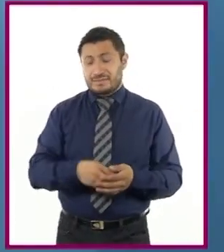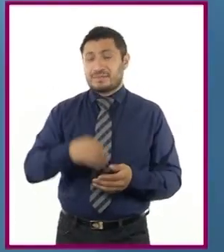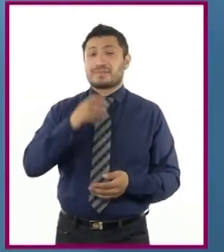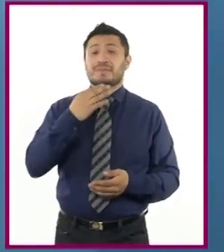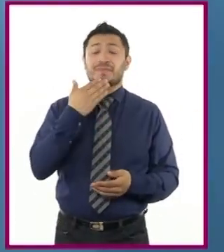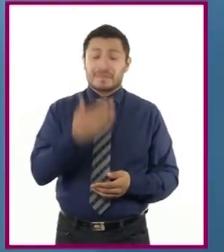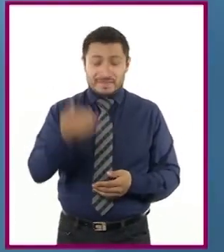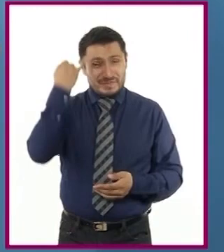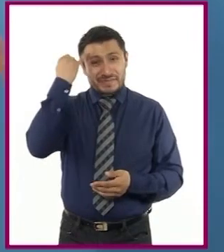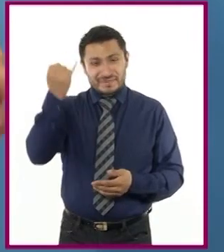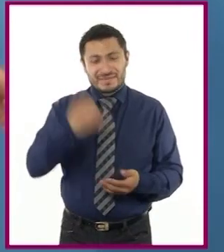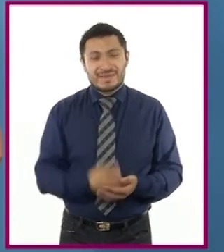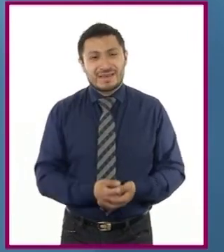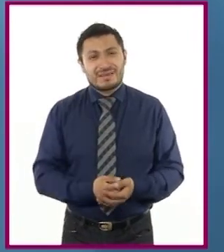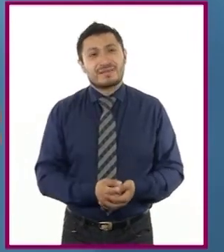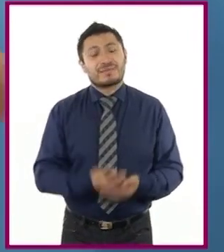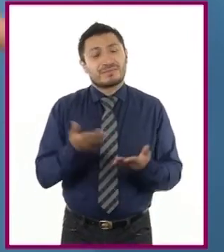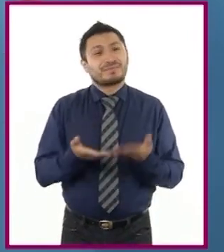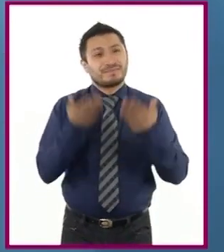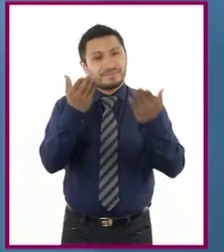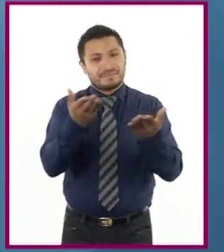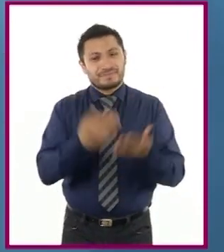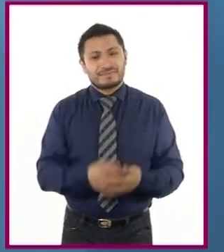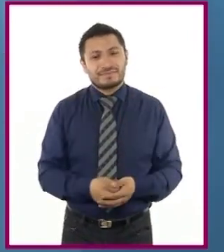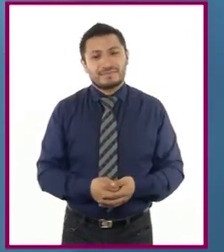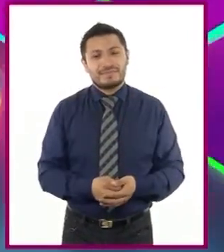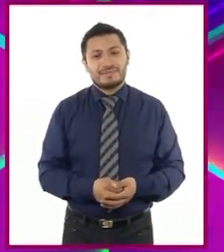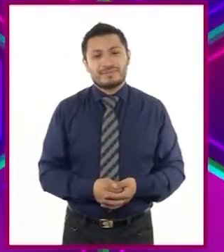¡Excelente idea, maestro! Adelante con el video.